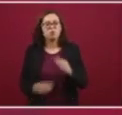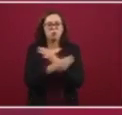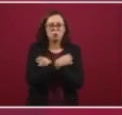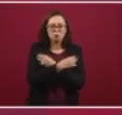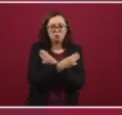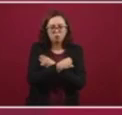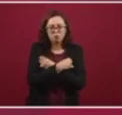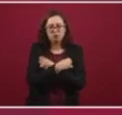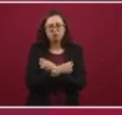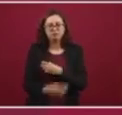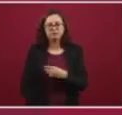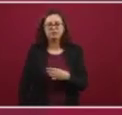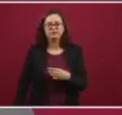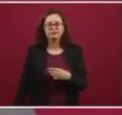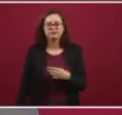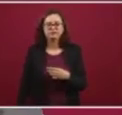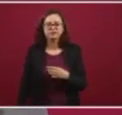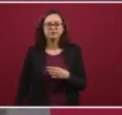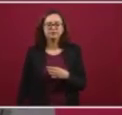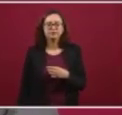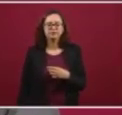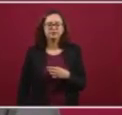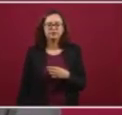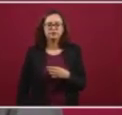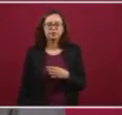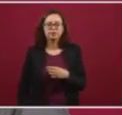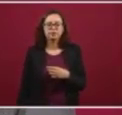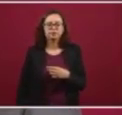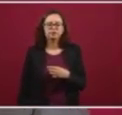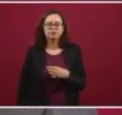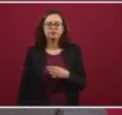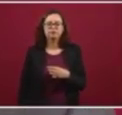Y por eso vamos a seguir